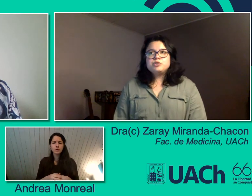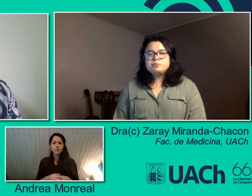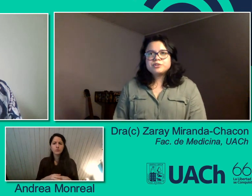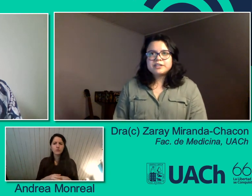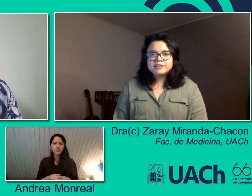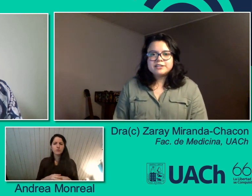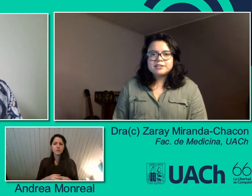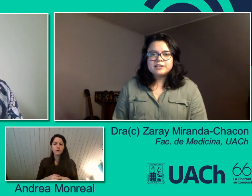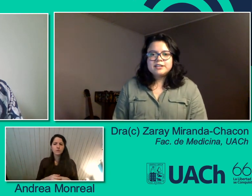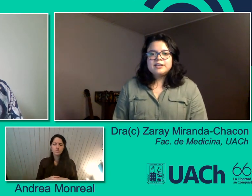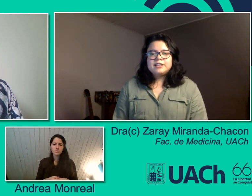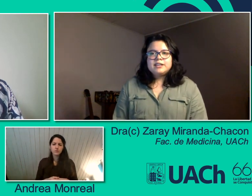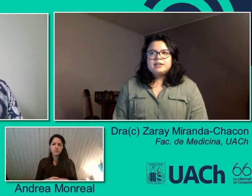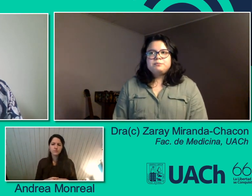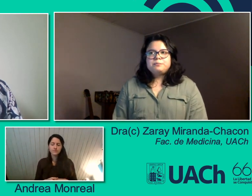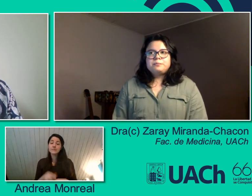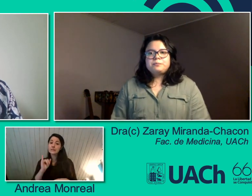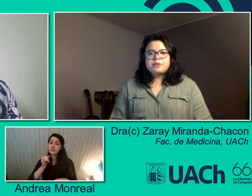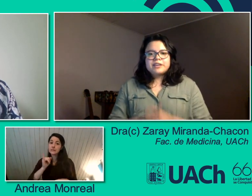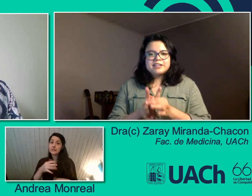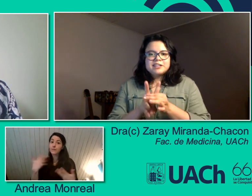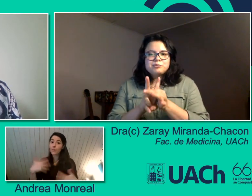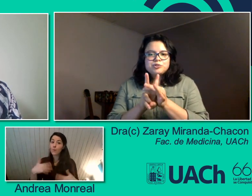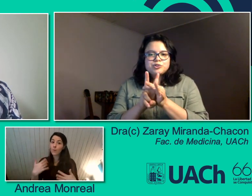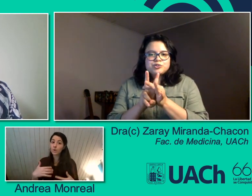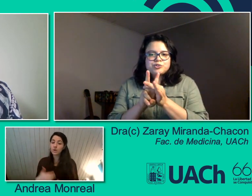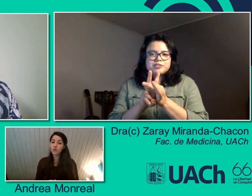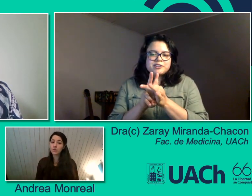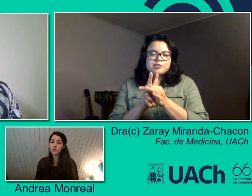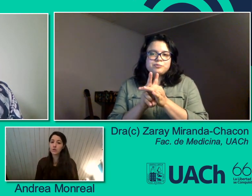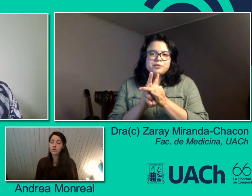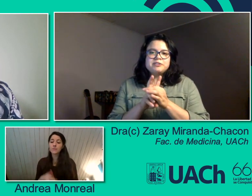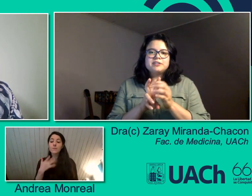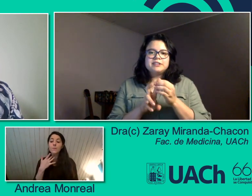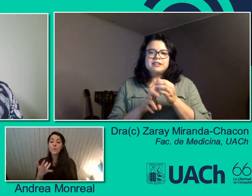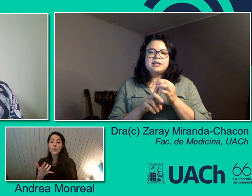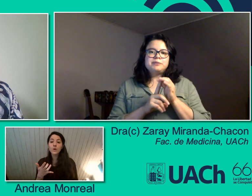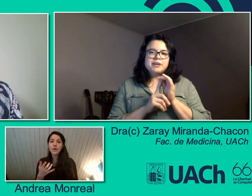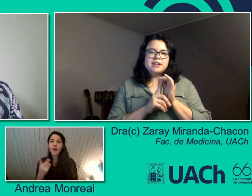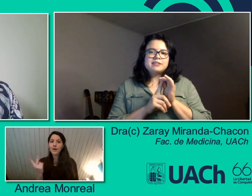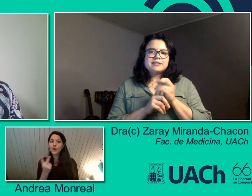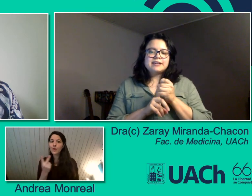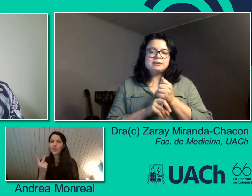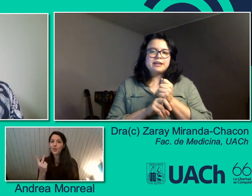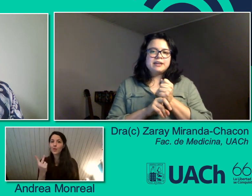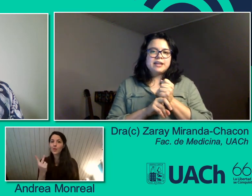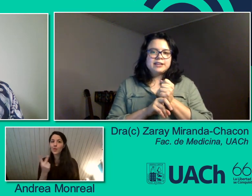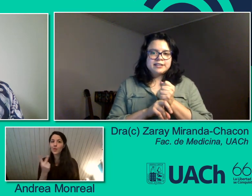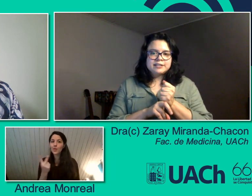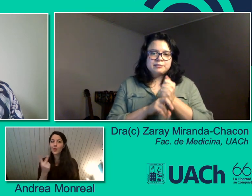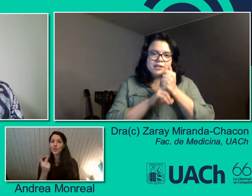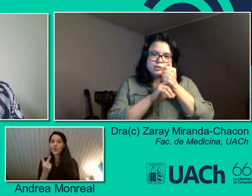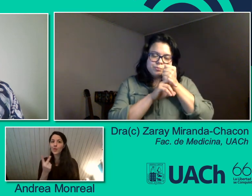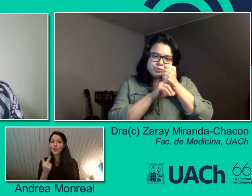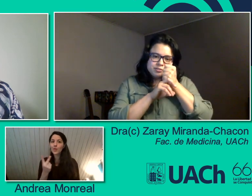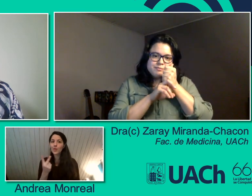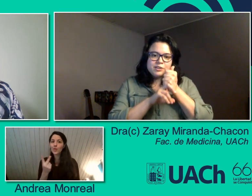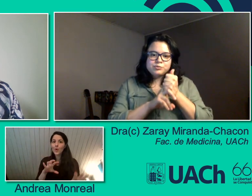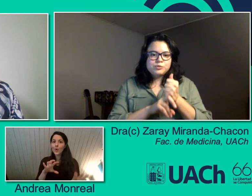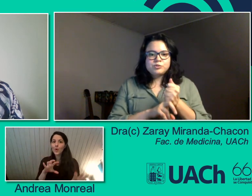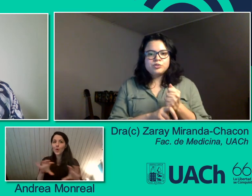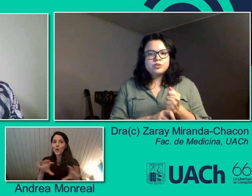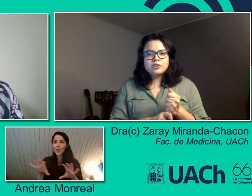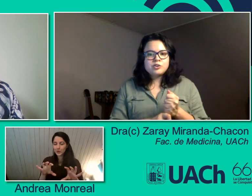Sí, muy importante, porque aquí tenemos dos cosas que conviven. La primera es que el tratamiento por